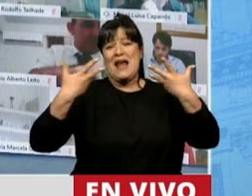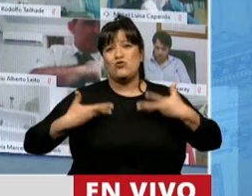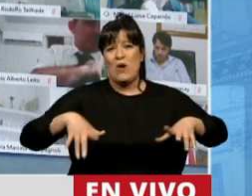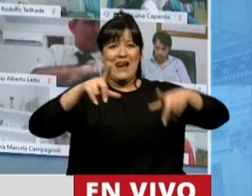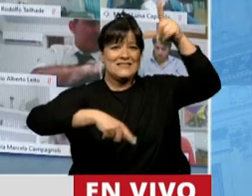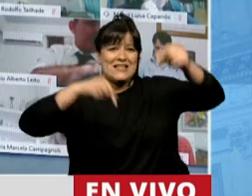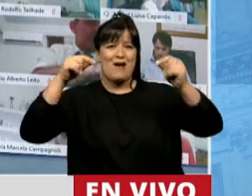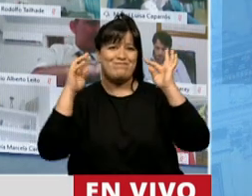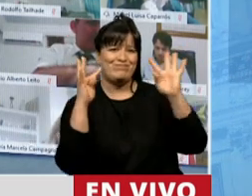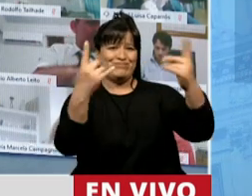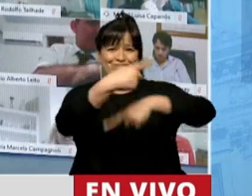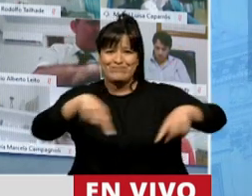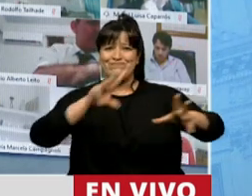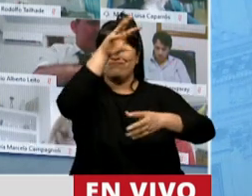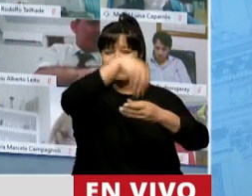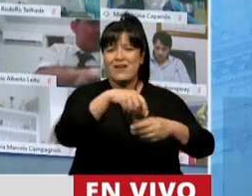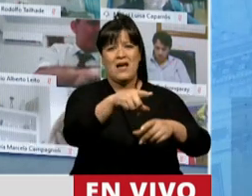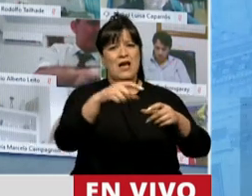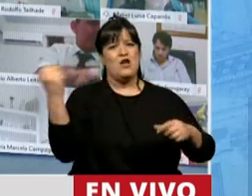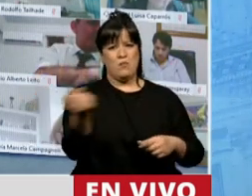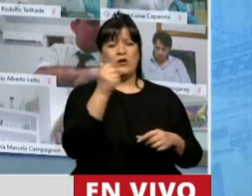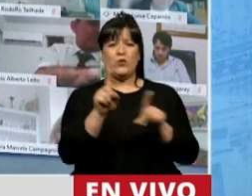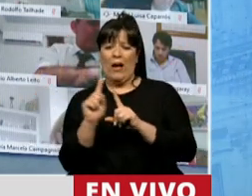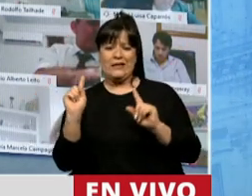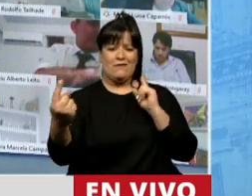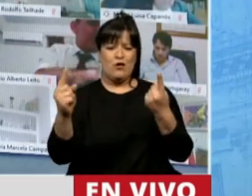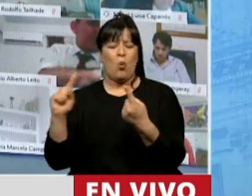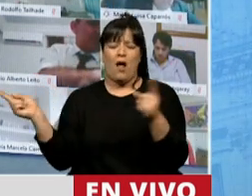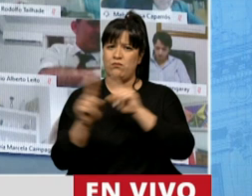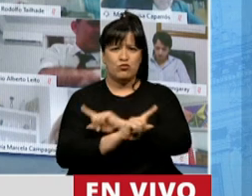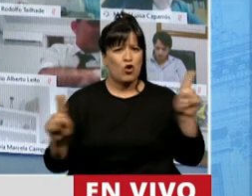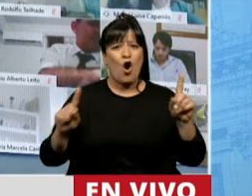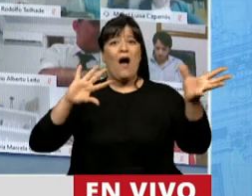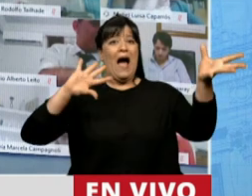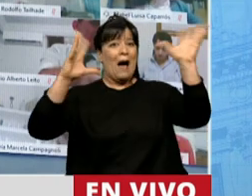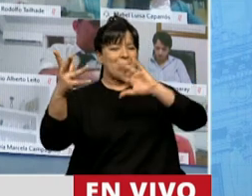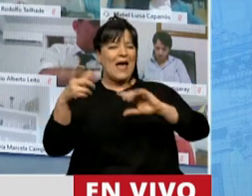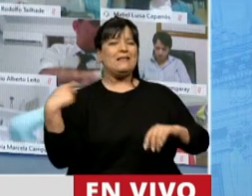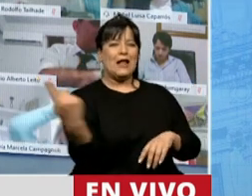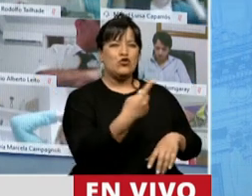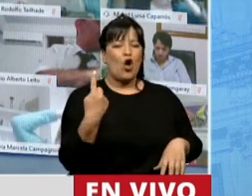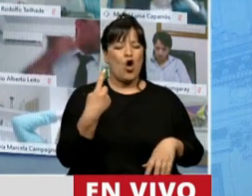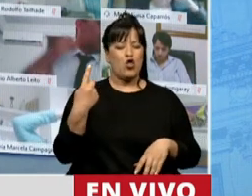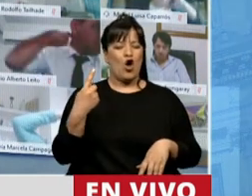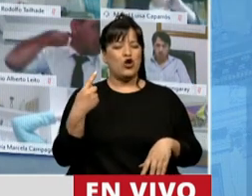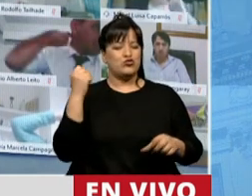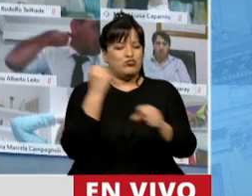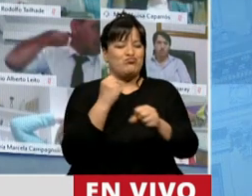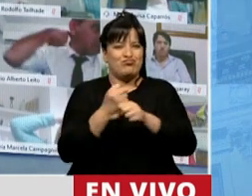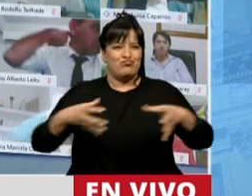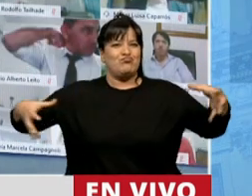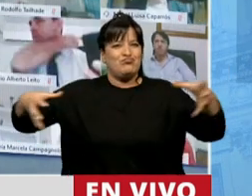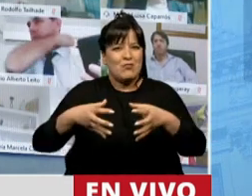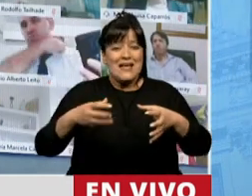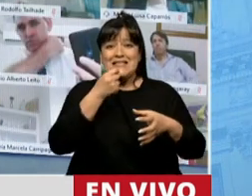justamente es una buena forma de trabajar en contra de ese individualismo que muchas veces reina el ambiente es una forma de entenderse colectivamente de entender que lo que uno